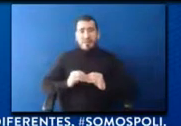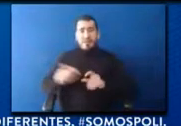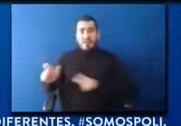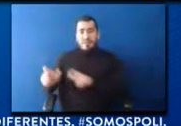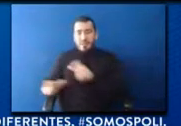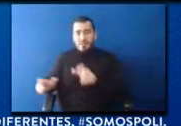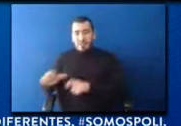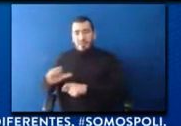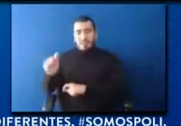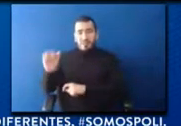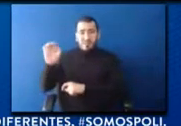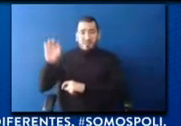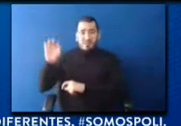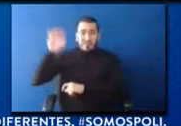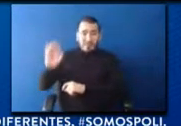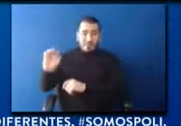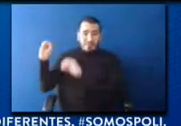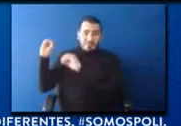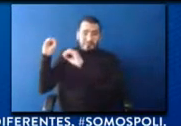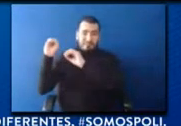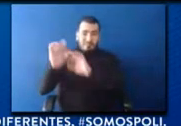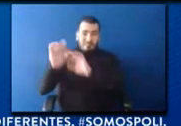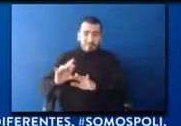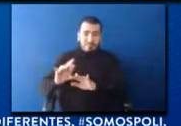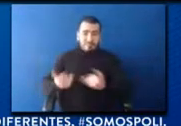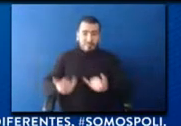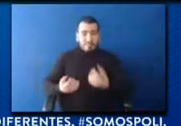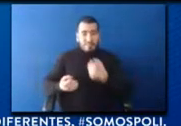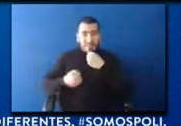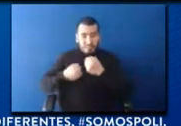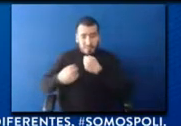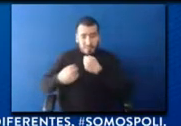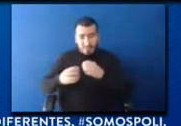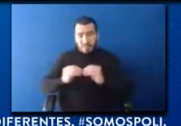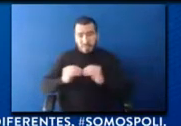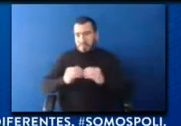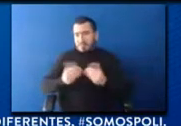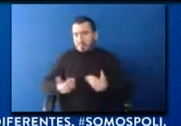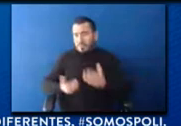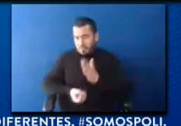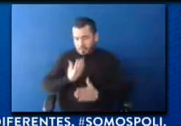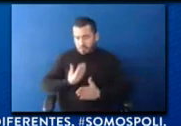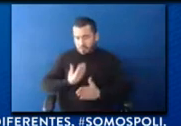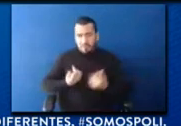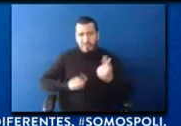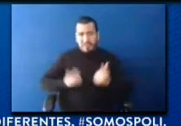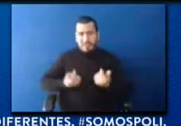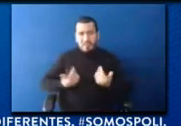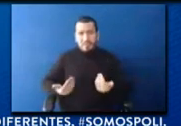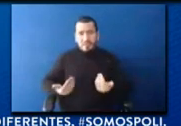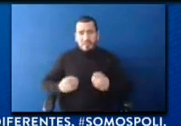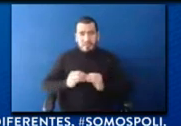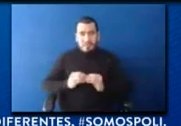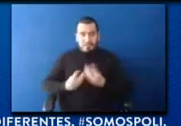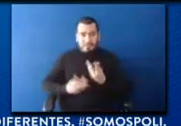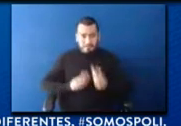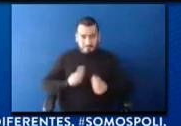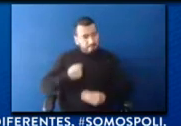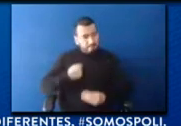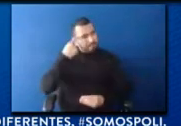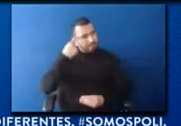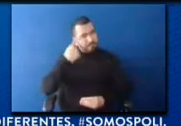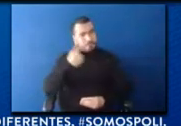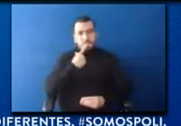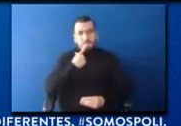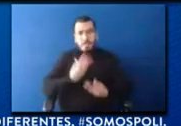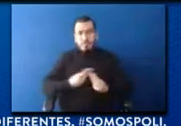La entrevista, la famosa entrevista, es que no me dieron un producto, un servicio financiero si yo no me le presento al señor comercial. Está eliminada, se acaba de eliminar.